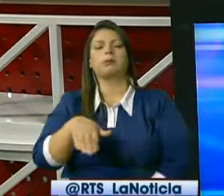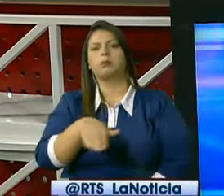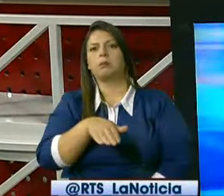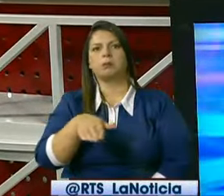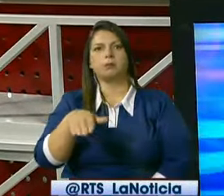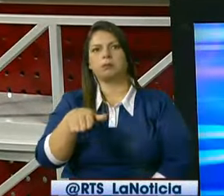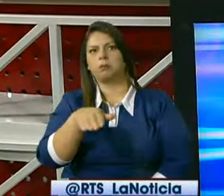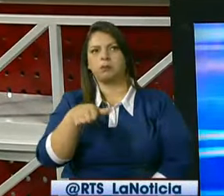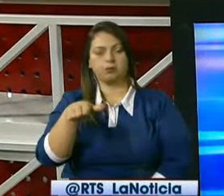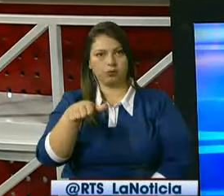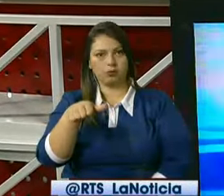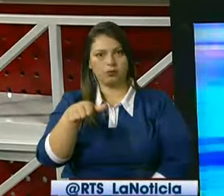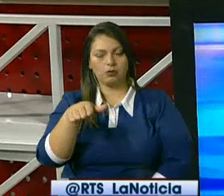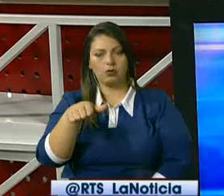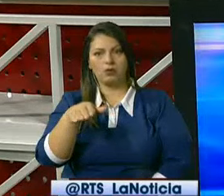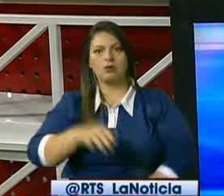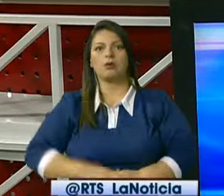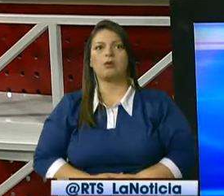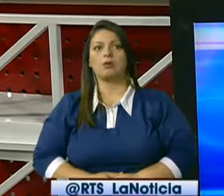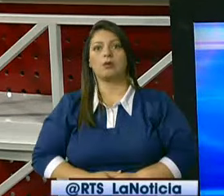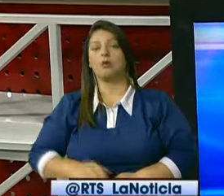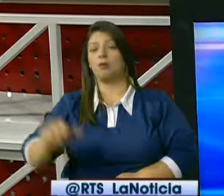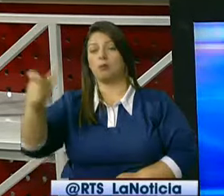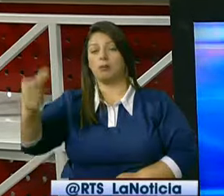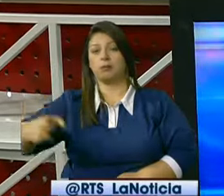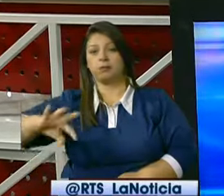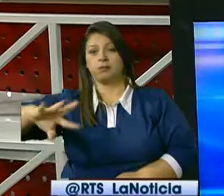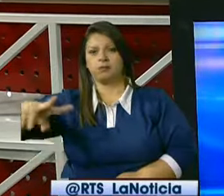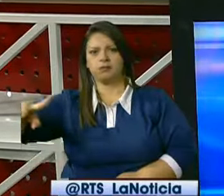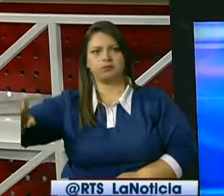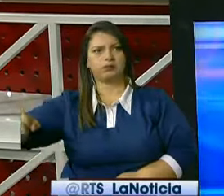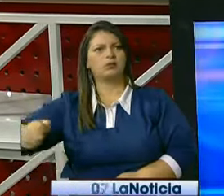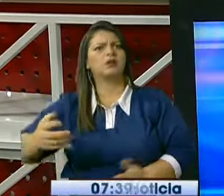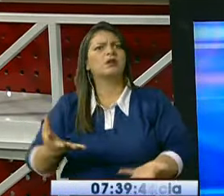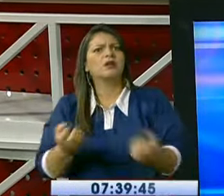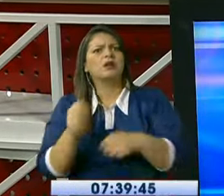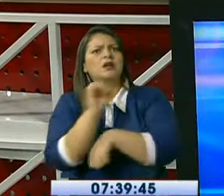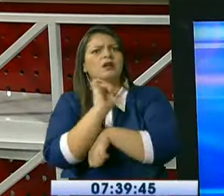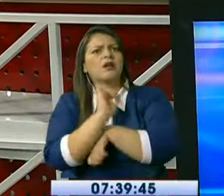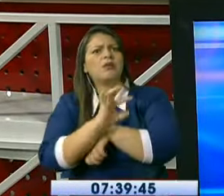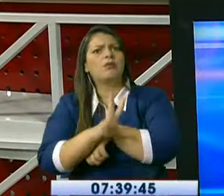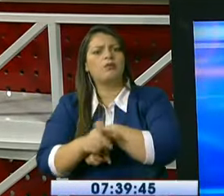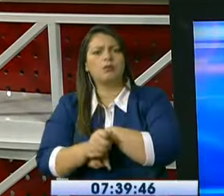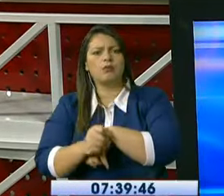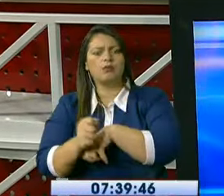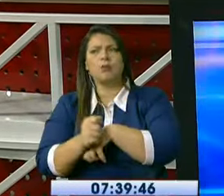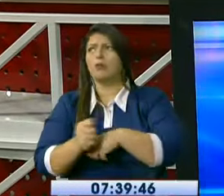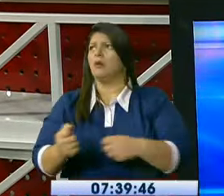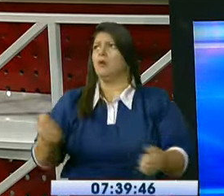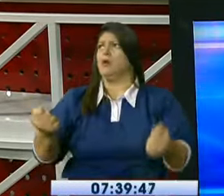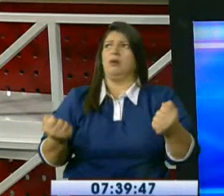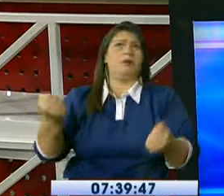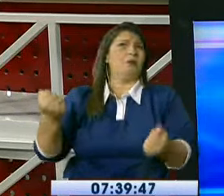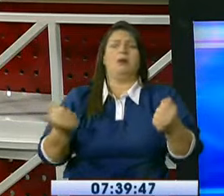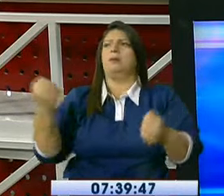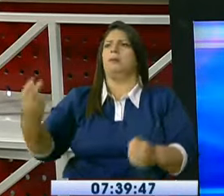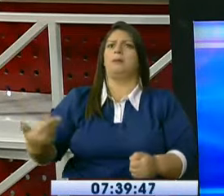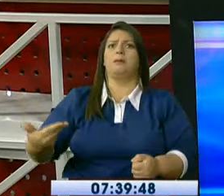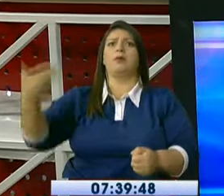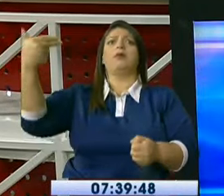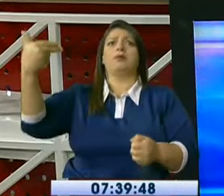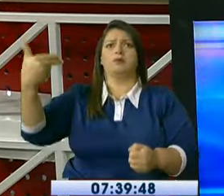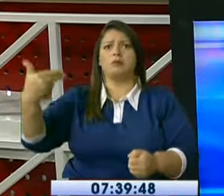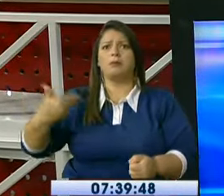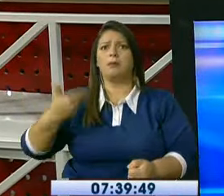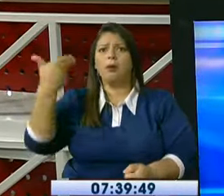el glúteo por parte de un delincuente que quiso llevársele su vehículo. Sucedió esta madrugada en el sur de